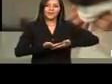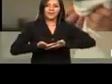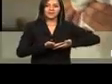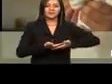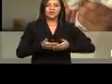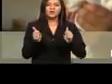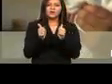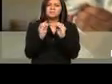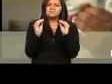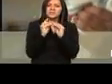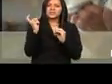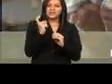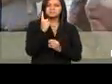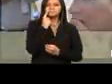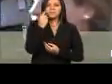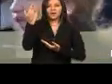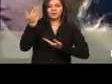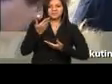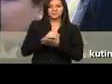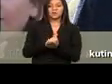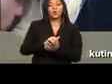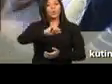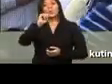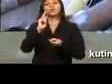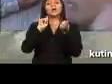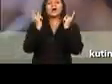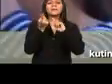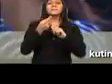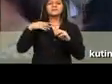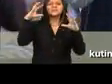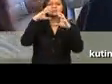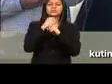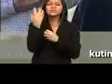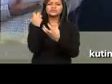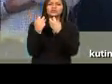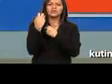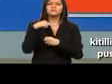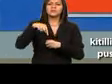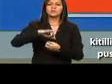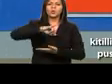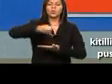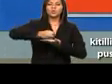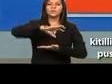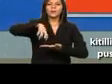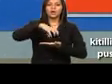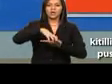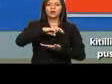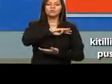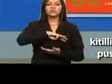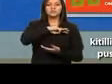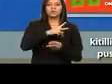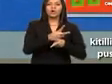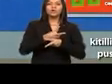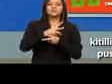bebé, cuando más lo necesita. Otro cambio histórico para el país es el hecho de que hoy las juntas parroquiales,